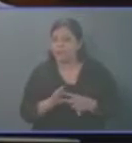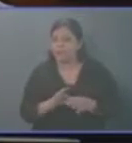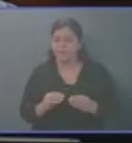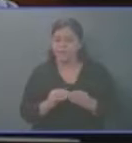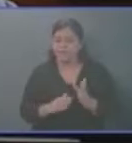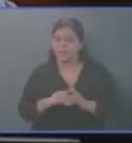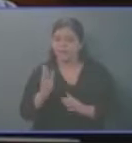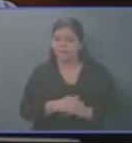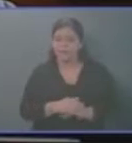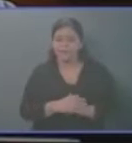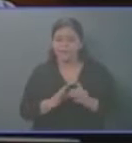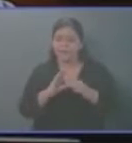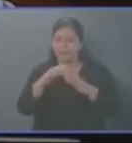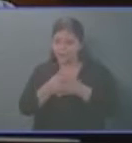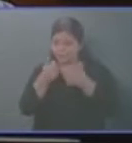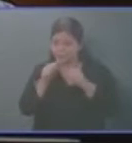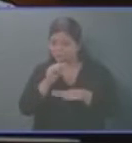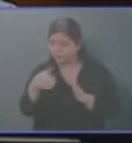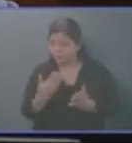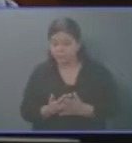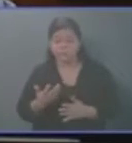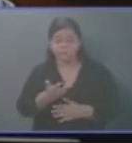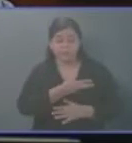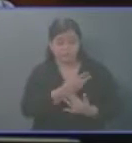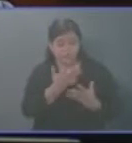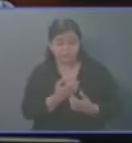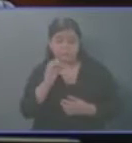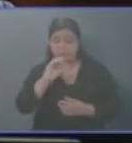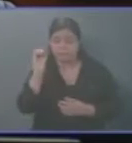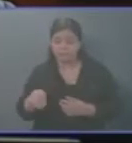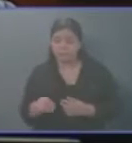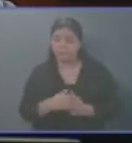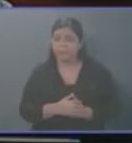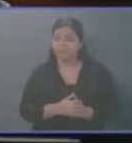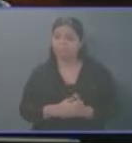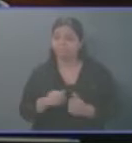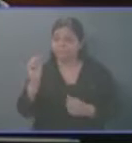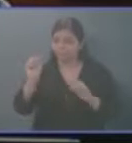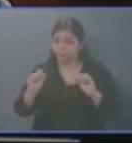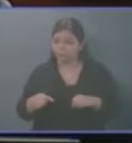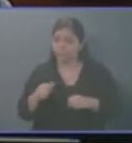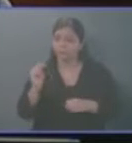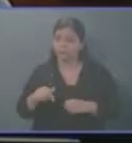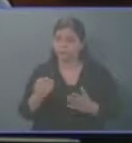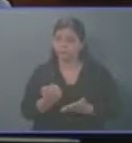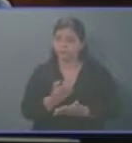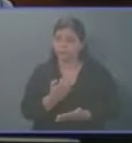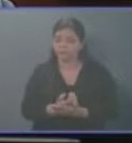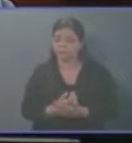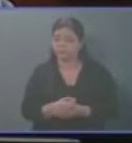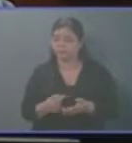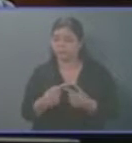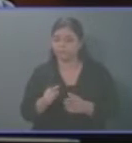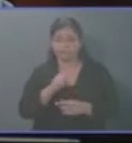ser de manera responsable y consideramos que este porcentaje podría servir ahorita en la economía y no